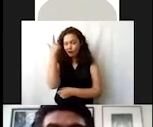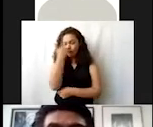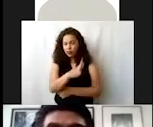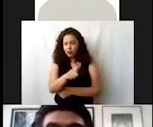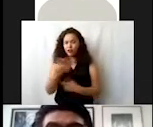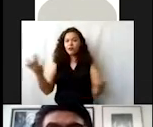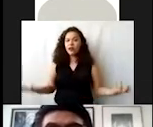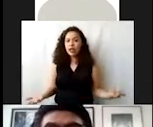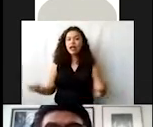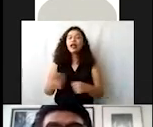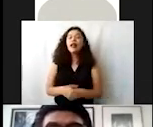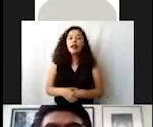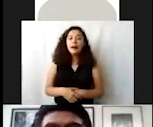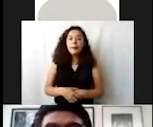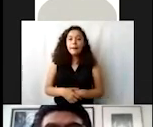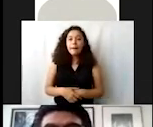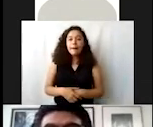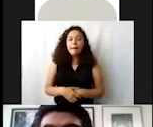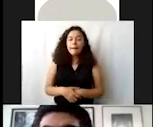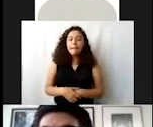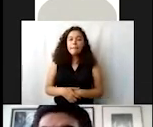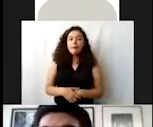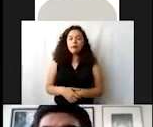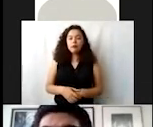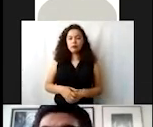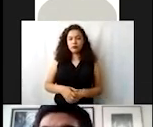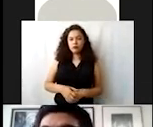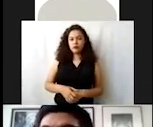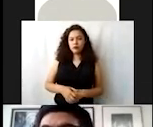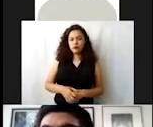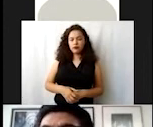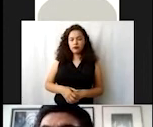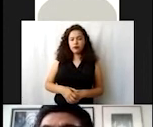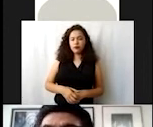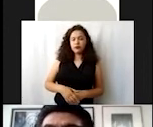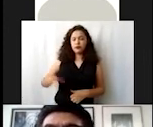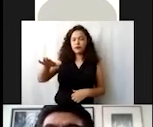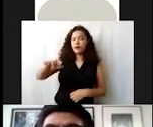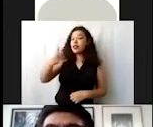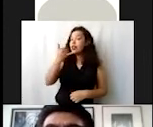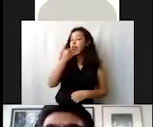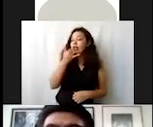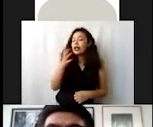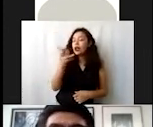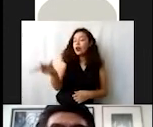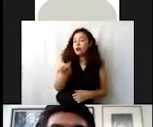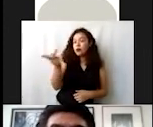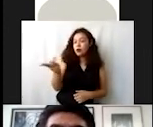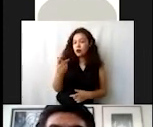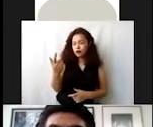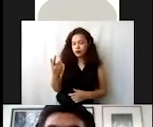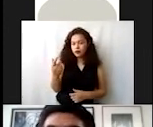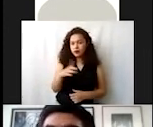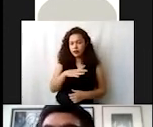la autoridad o las sanciones que hay? Tenemos una Sí, pregunta. Dice, hay que dar sí. de altas